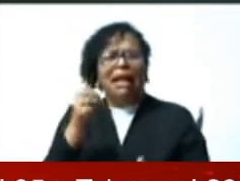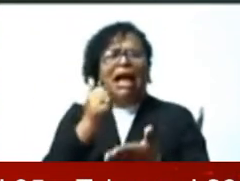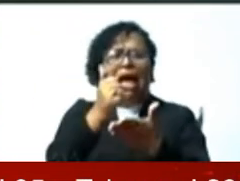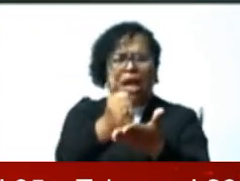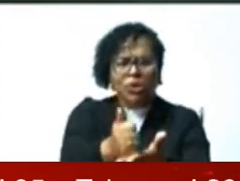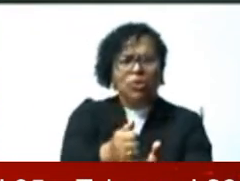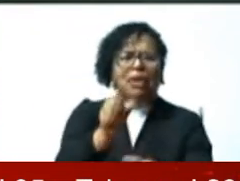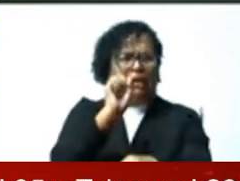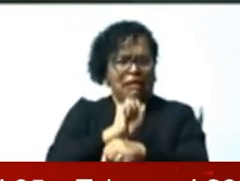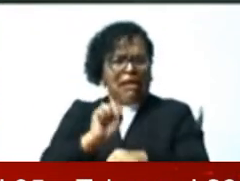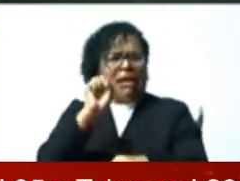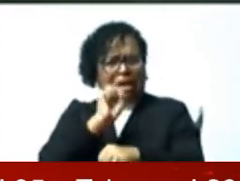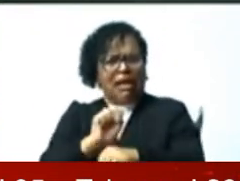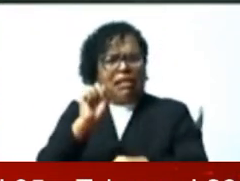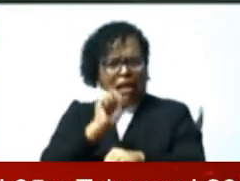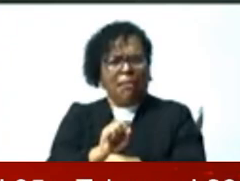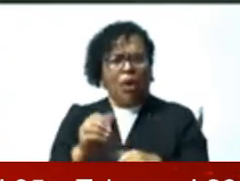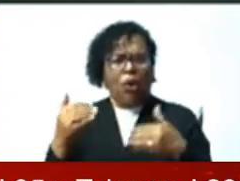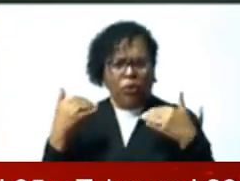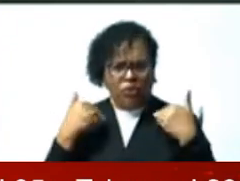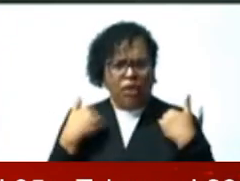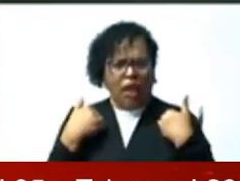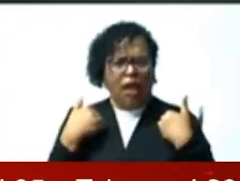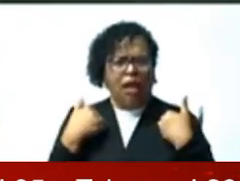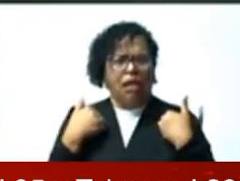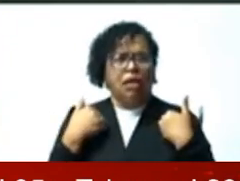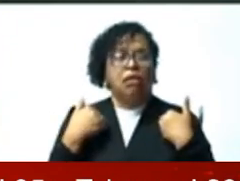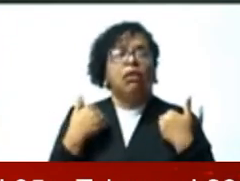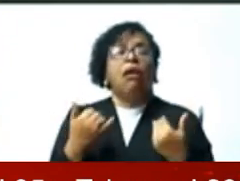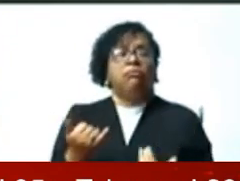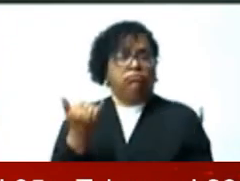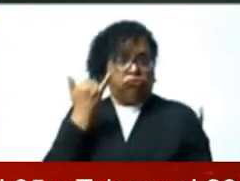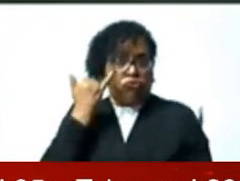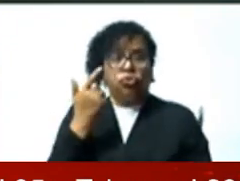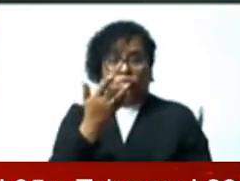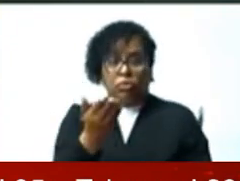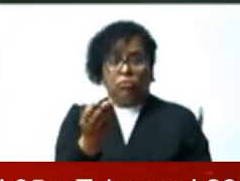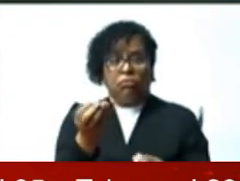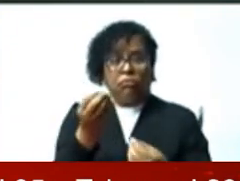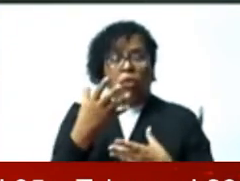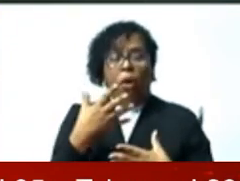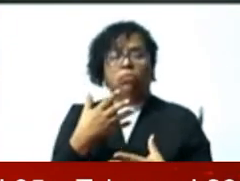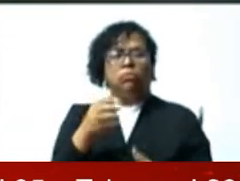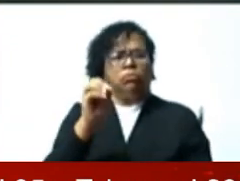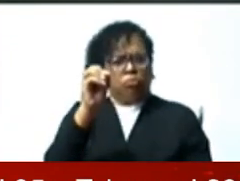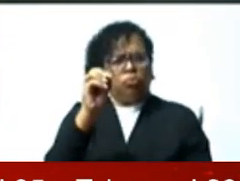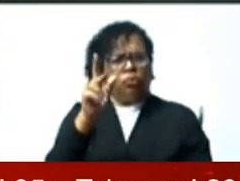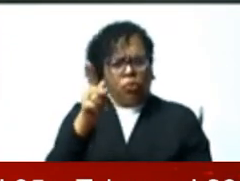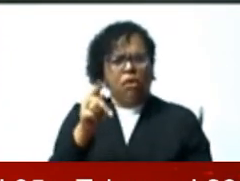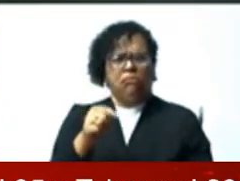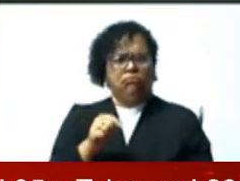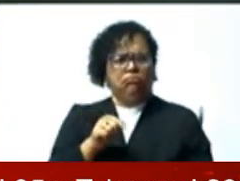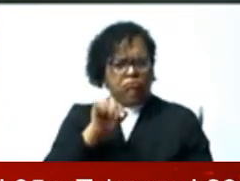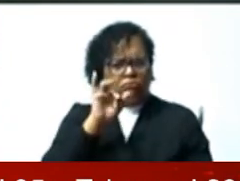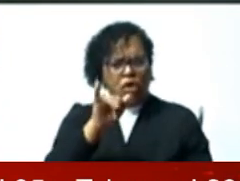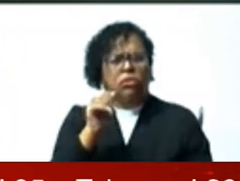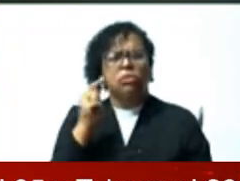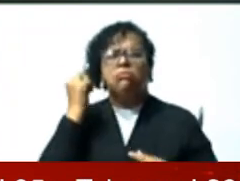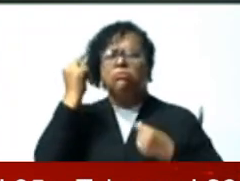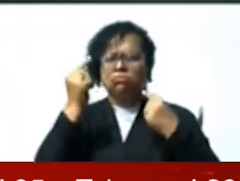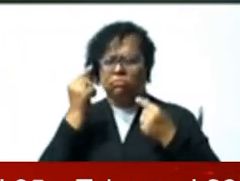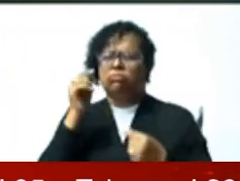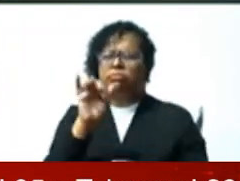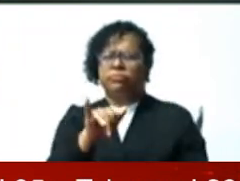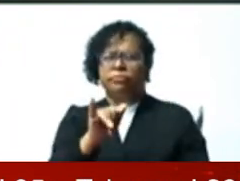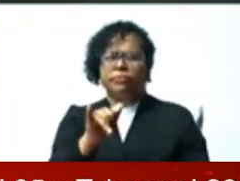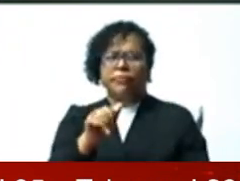empresas, para ver de qué forma mitigamos esta situación de la inflación, podríamos considerarlo como partido. Pero lamentablemente lo que veo en este momento